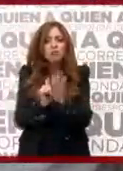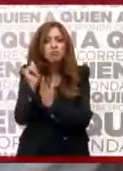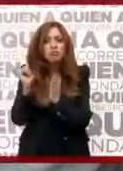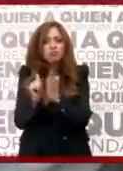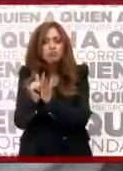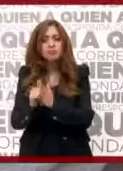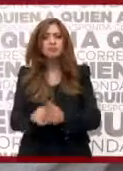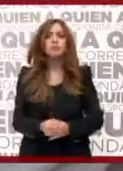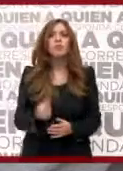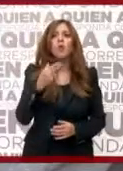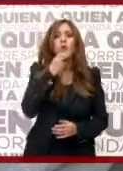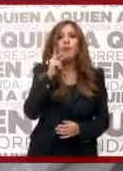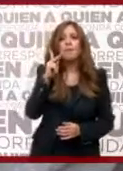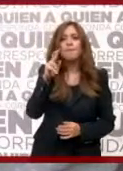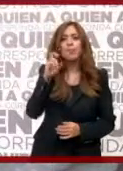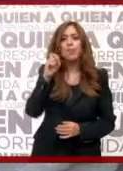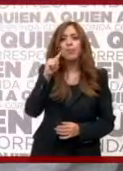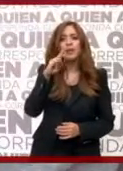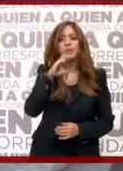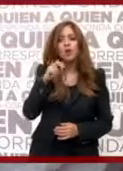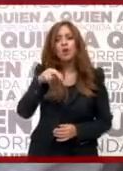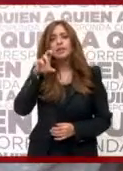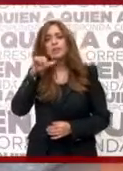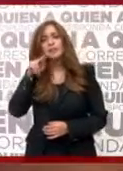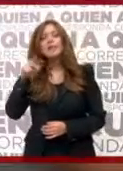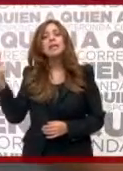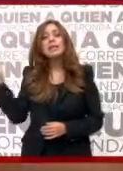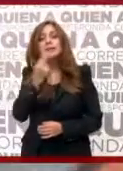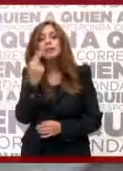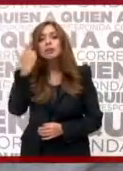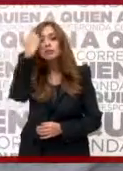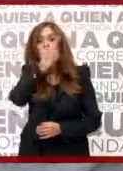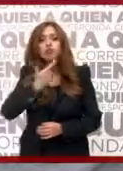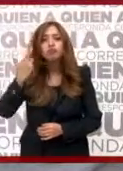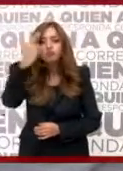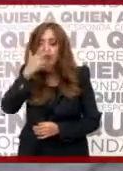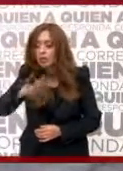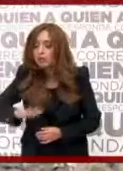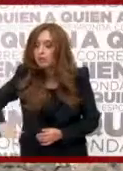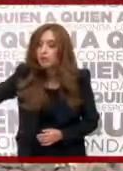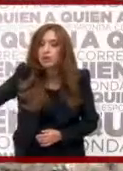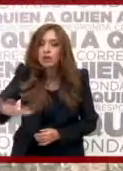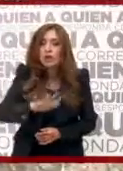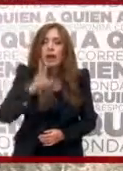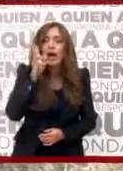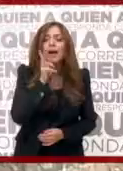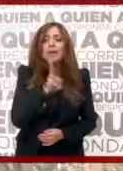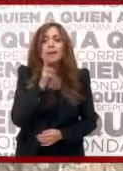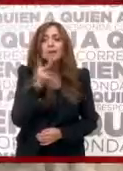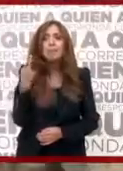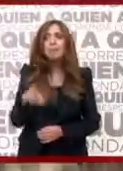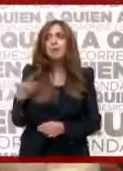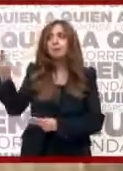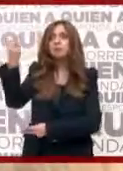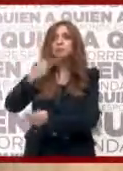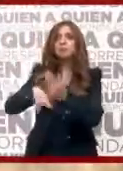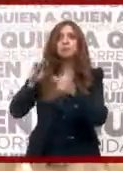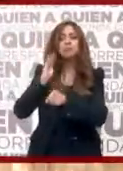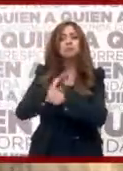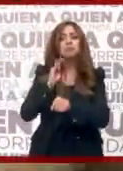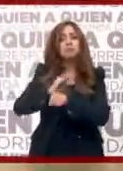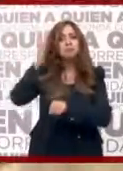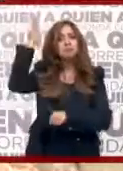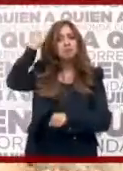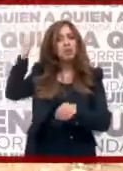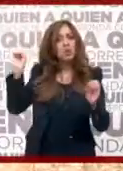de Protección Civil, dicen que necesitaba un estudio del suelo, no sé qué, a lo cual no han hecho caso las autoridades.